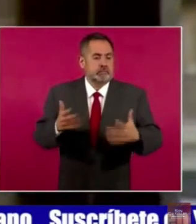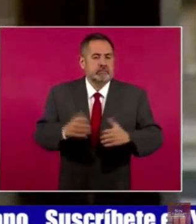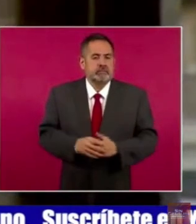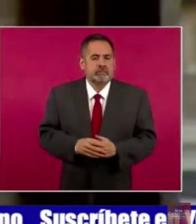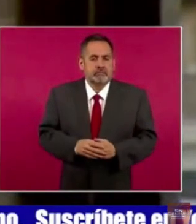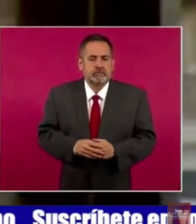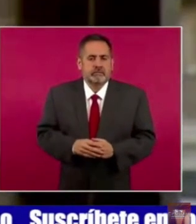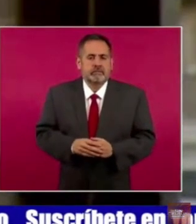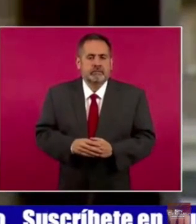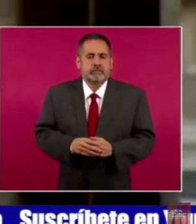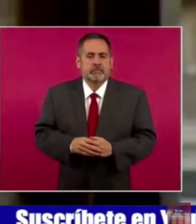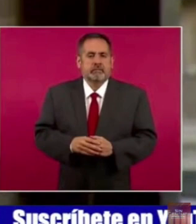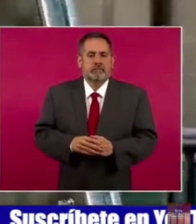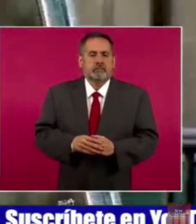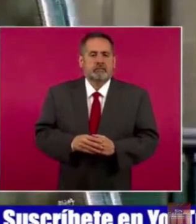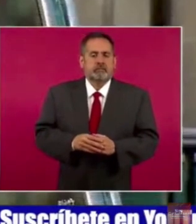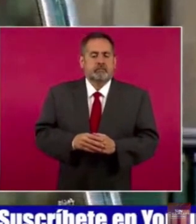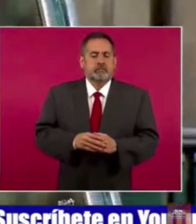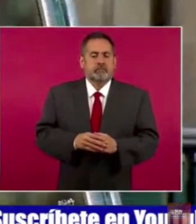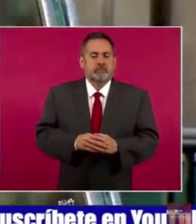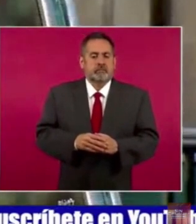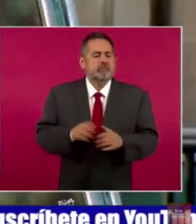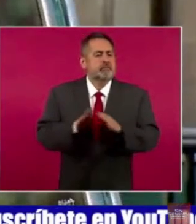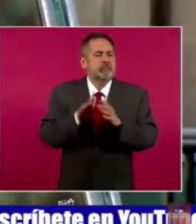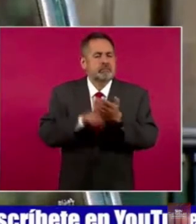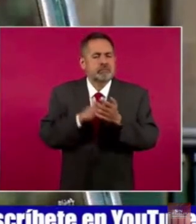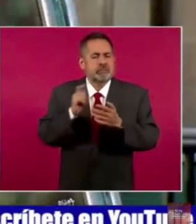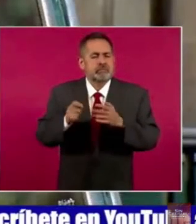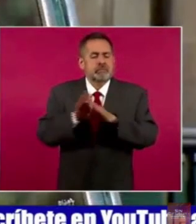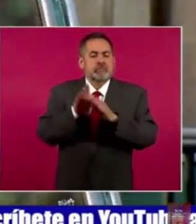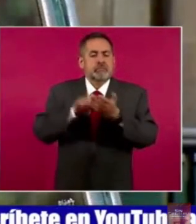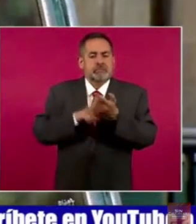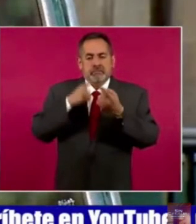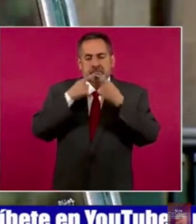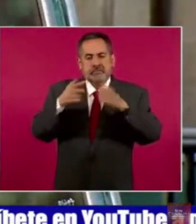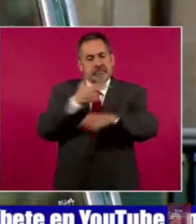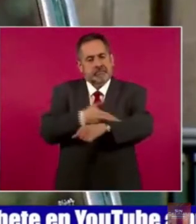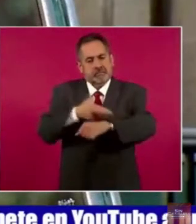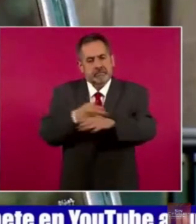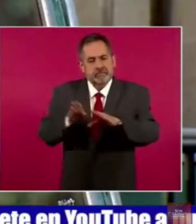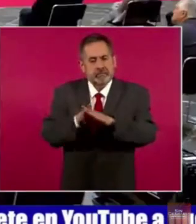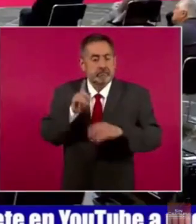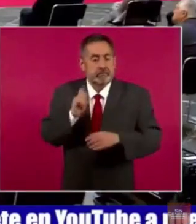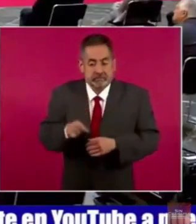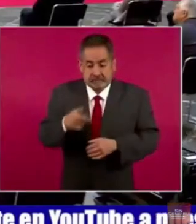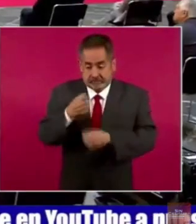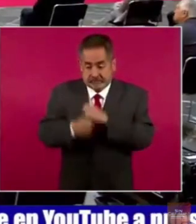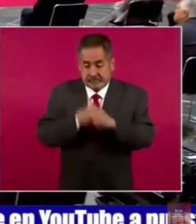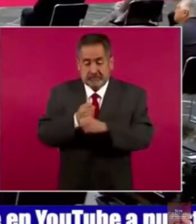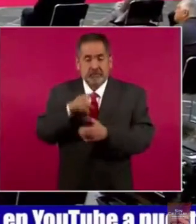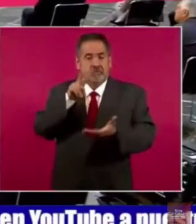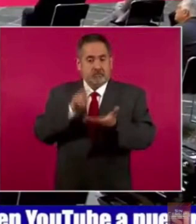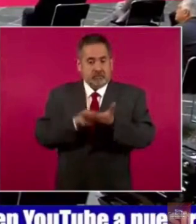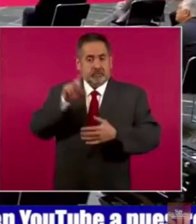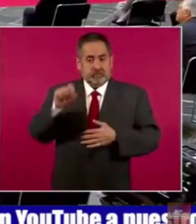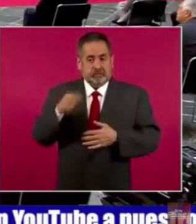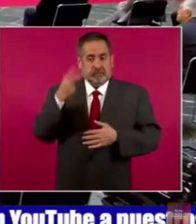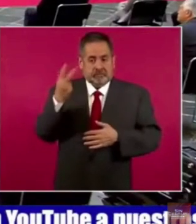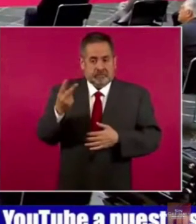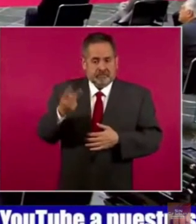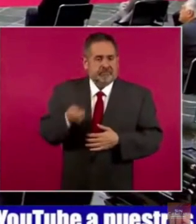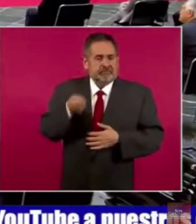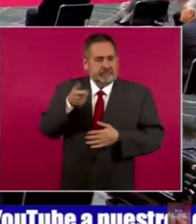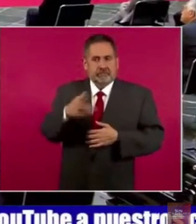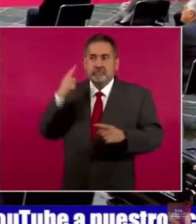consecuencia, no es extraño que este 2022, a